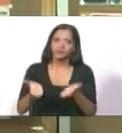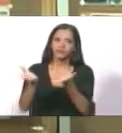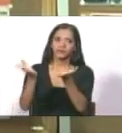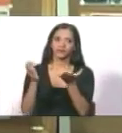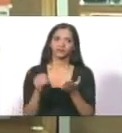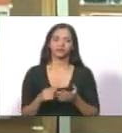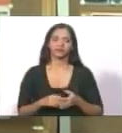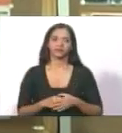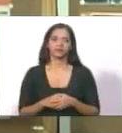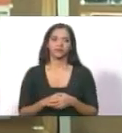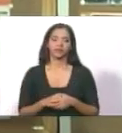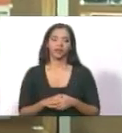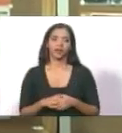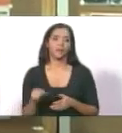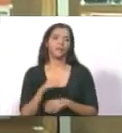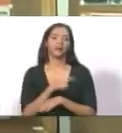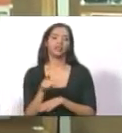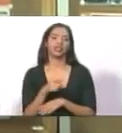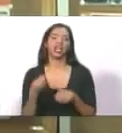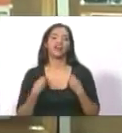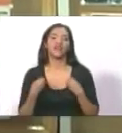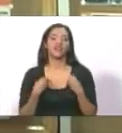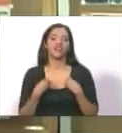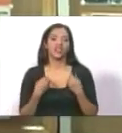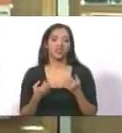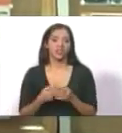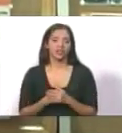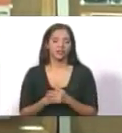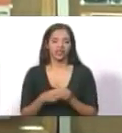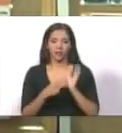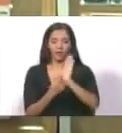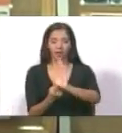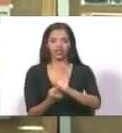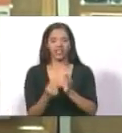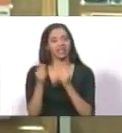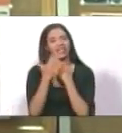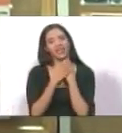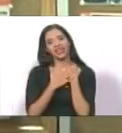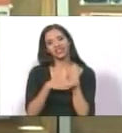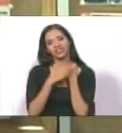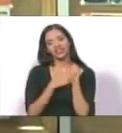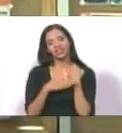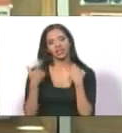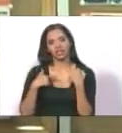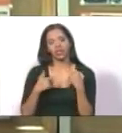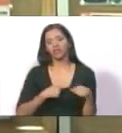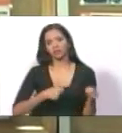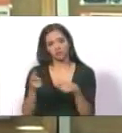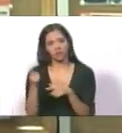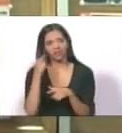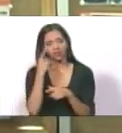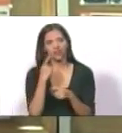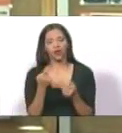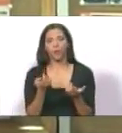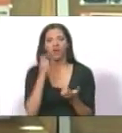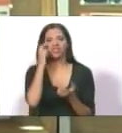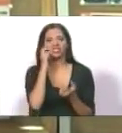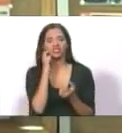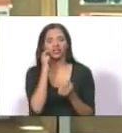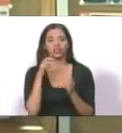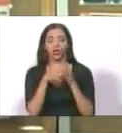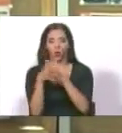héroe. Mándenlo a vivir para Alabama para que le muestren el cariño que tienen a los... Mándenlo para allá para que te veas cómo es el racismo en Estados